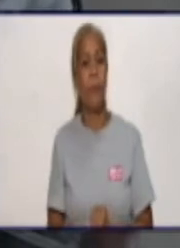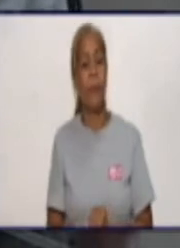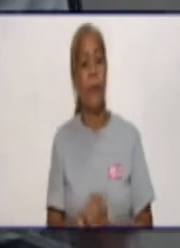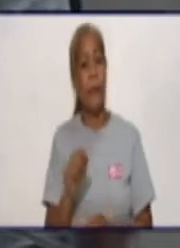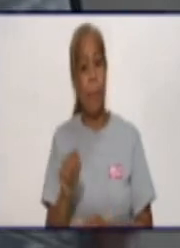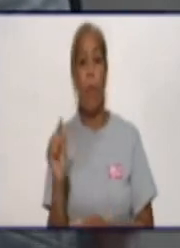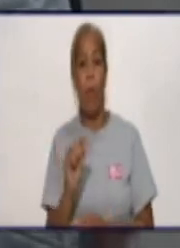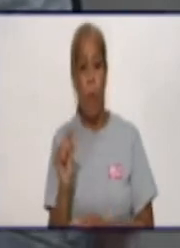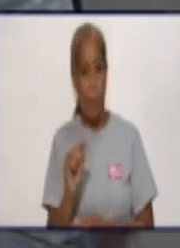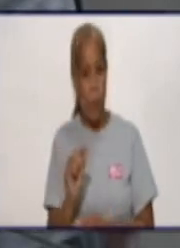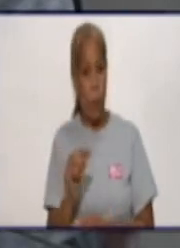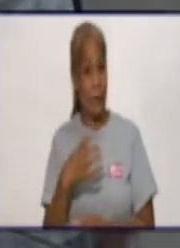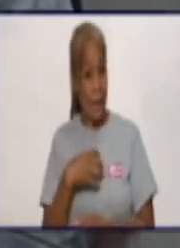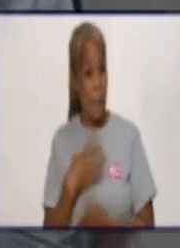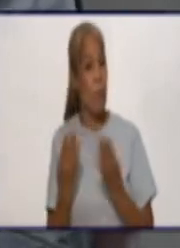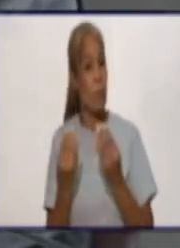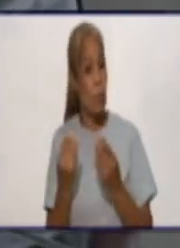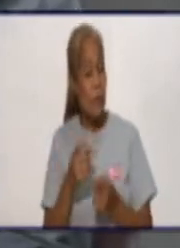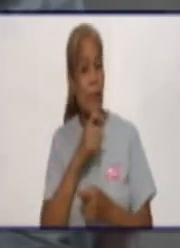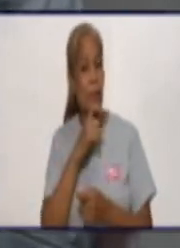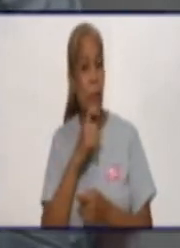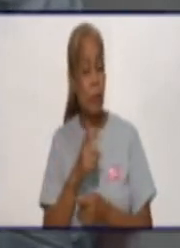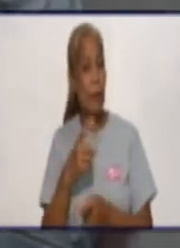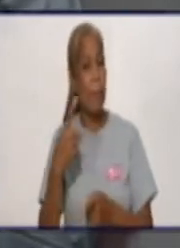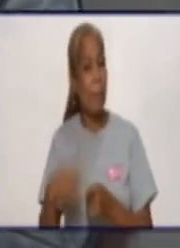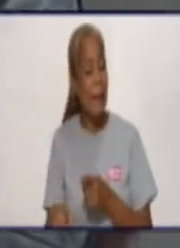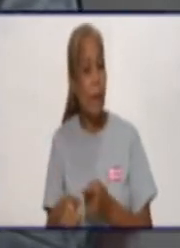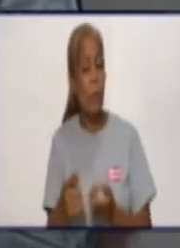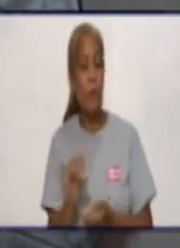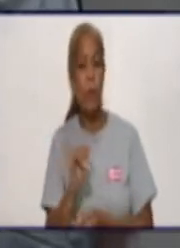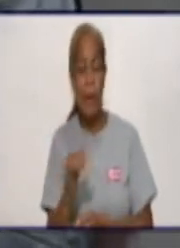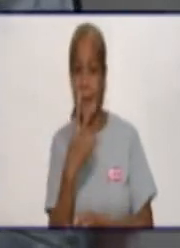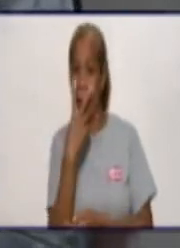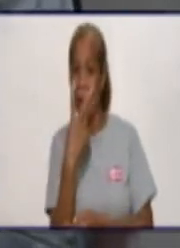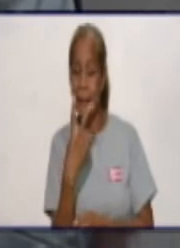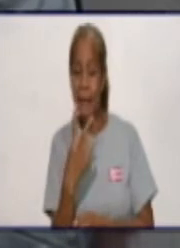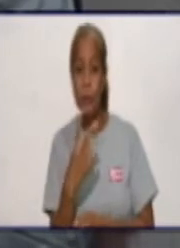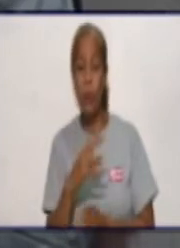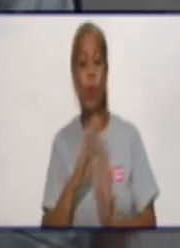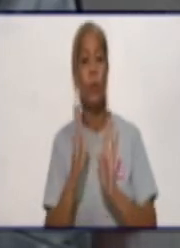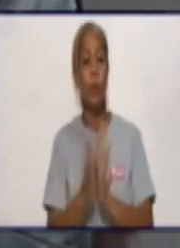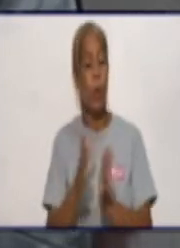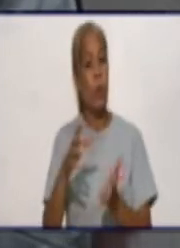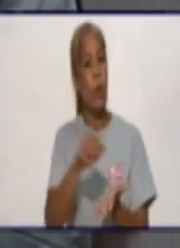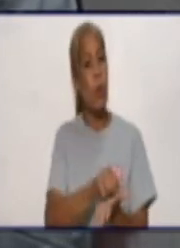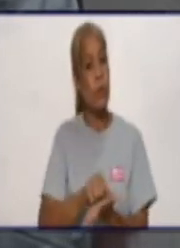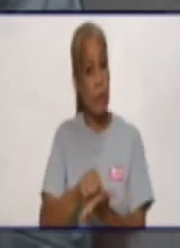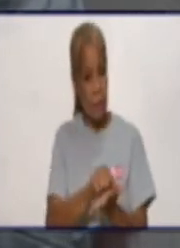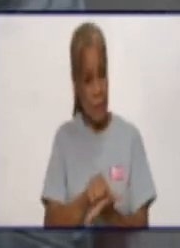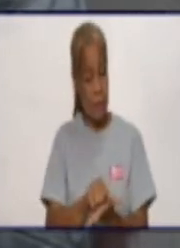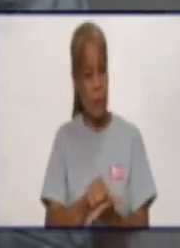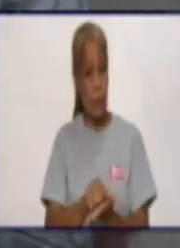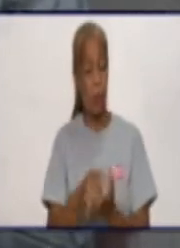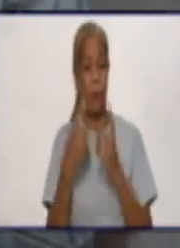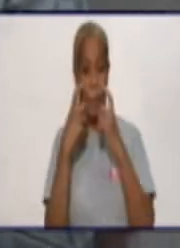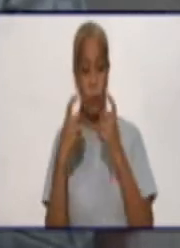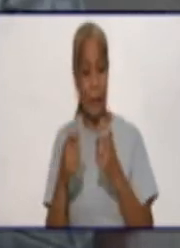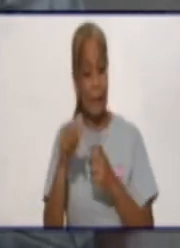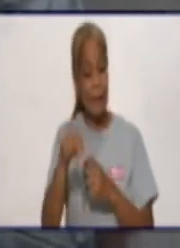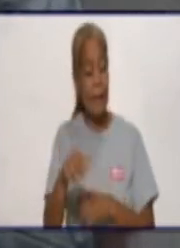todavía con limitaciones nosotros vamos también atendiendo estos servicios porque son servicios vitales de nuestro pueblo eso